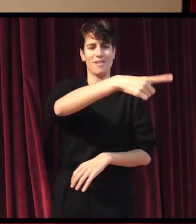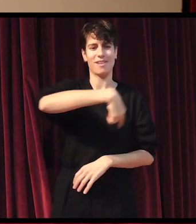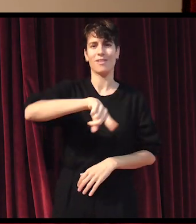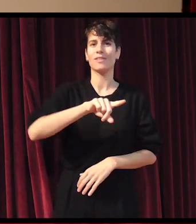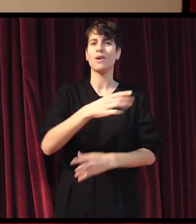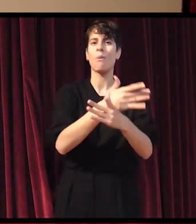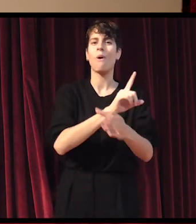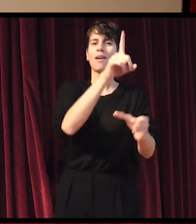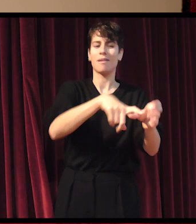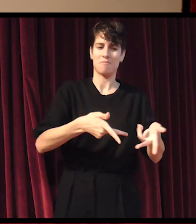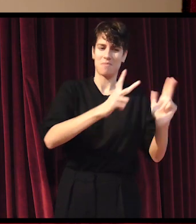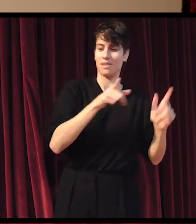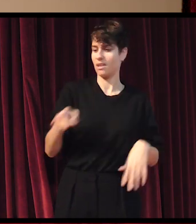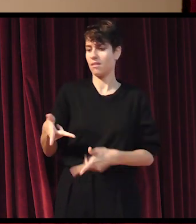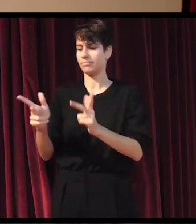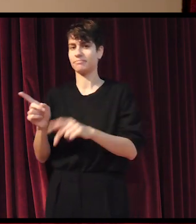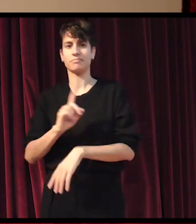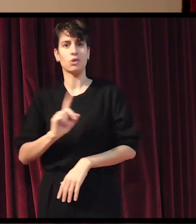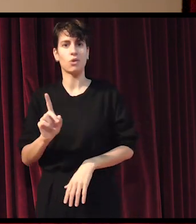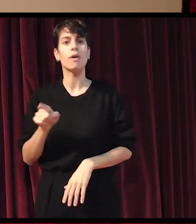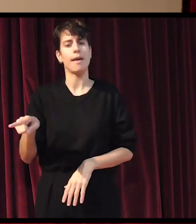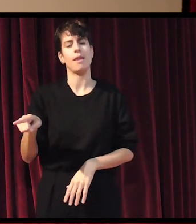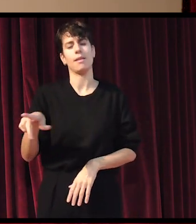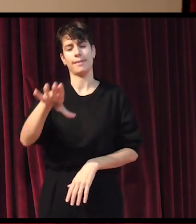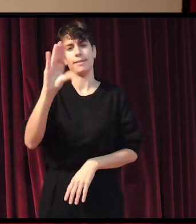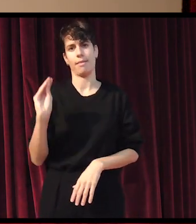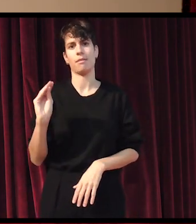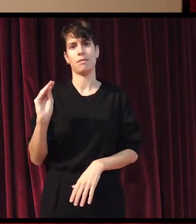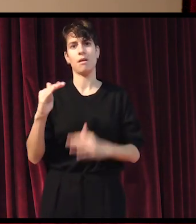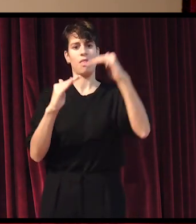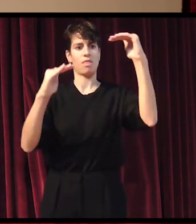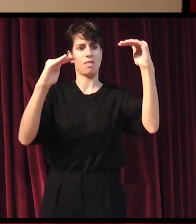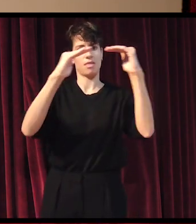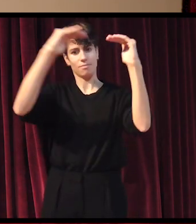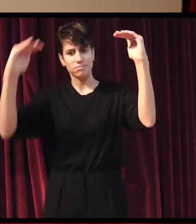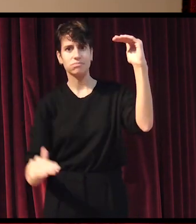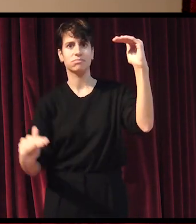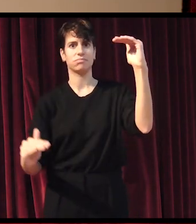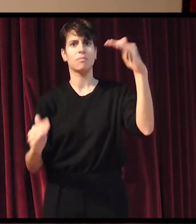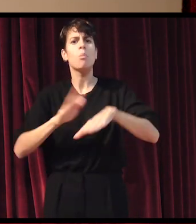jugar y a él no. Él entiende esa desigualdad de condiciones.